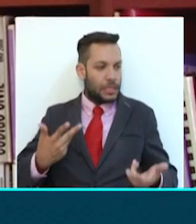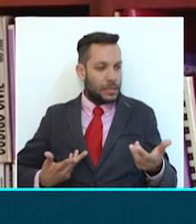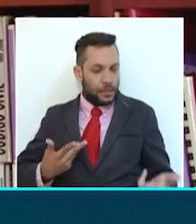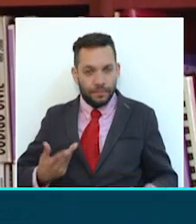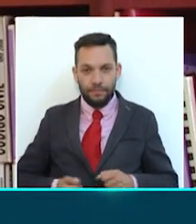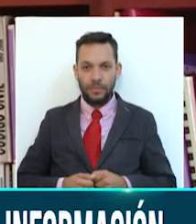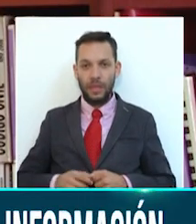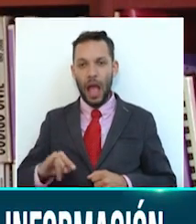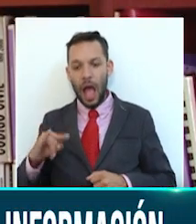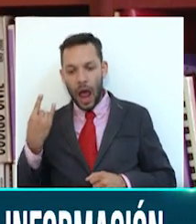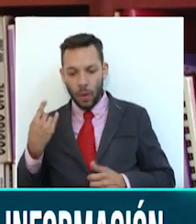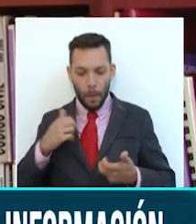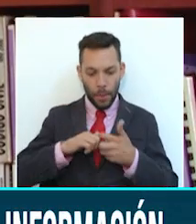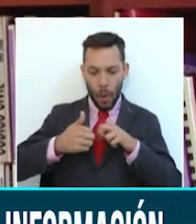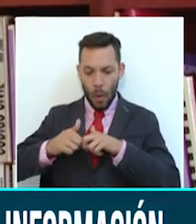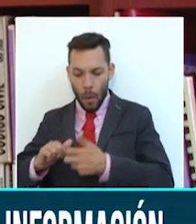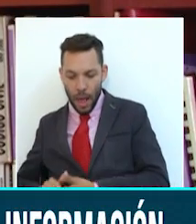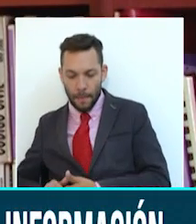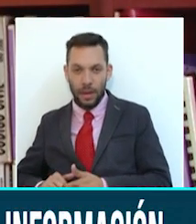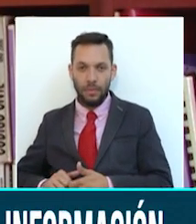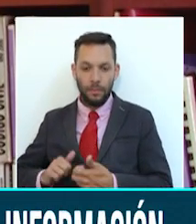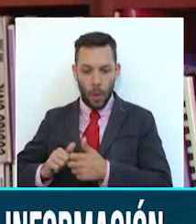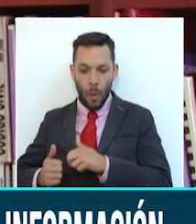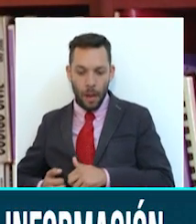algún inconveniente en el